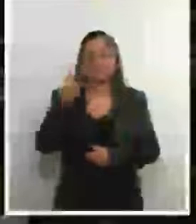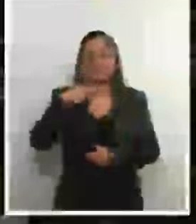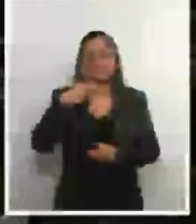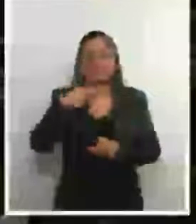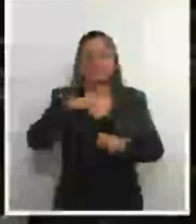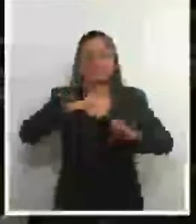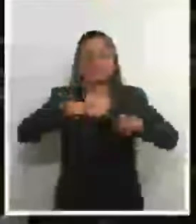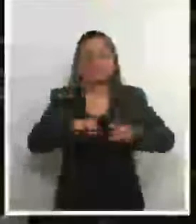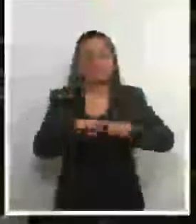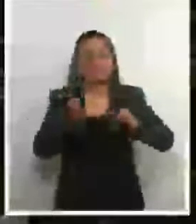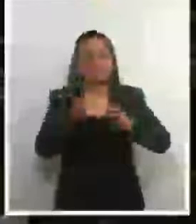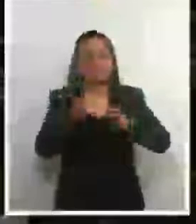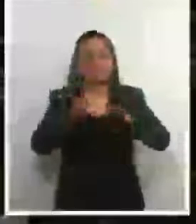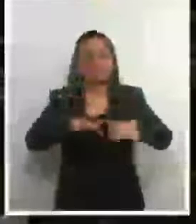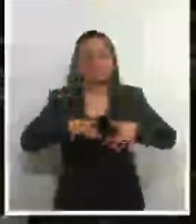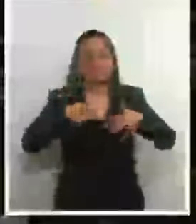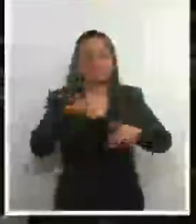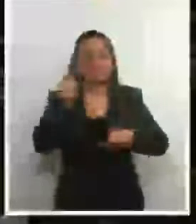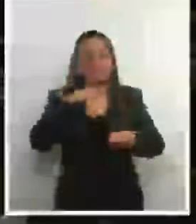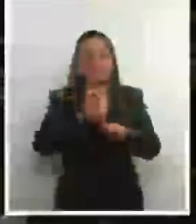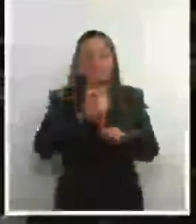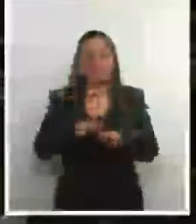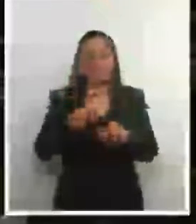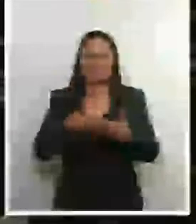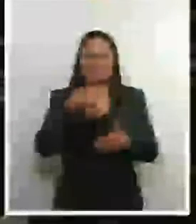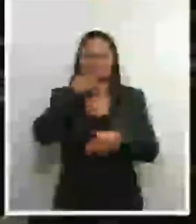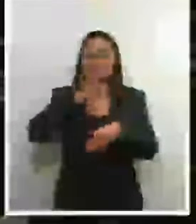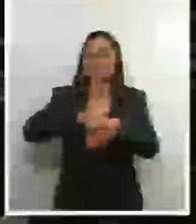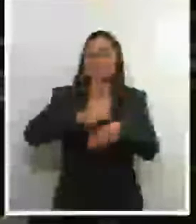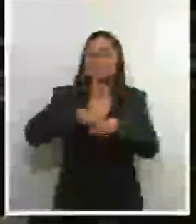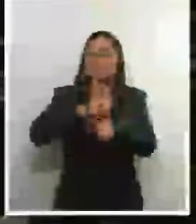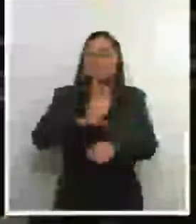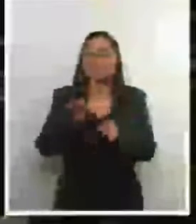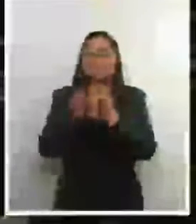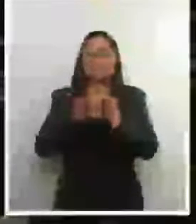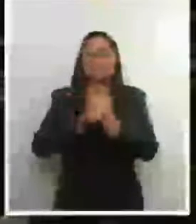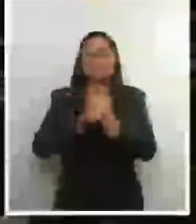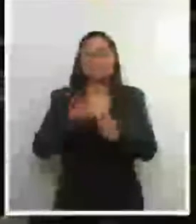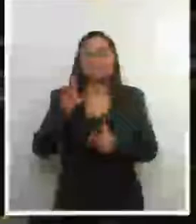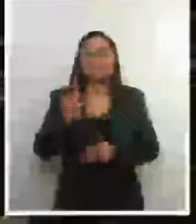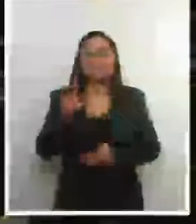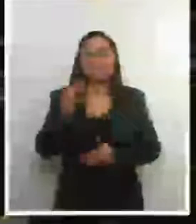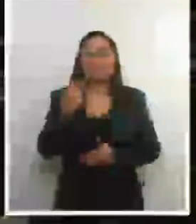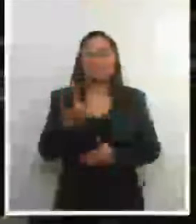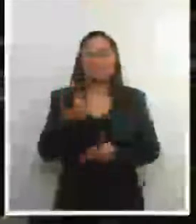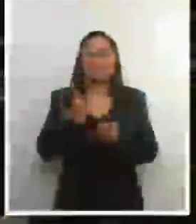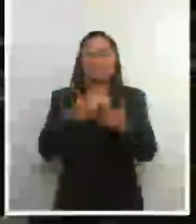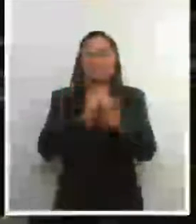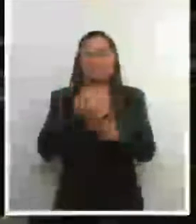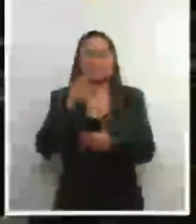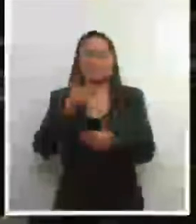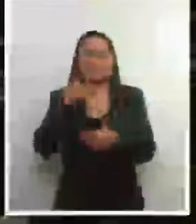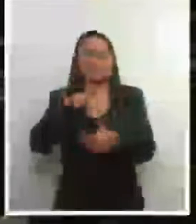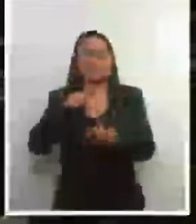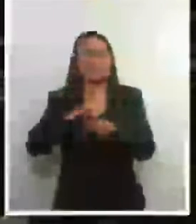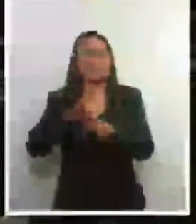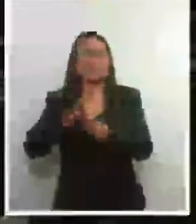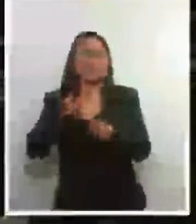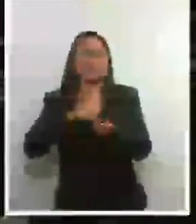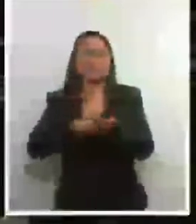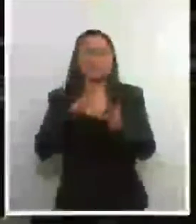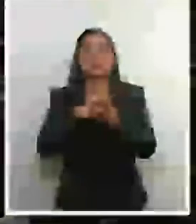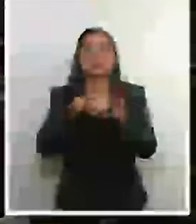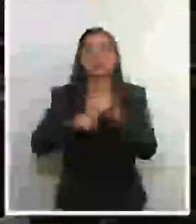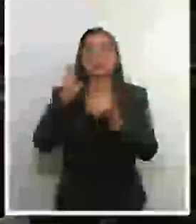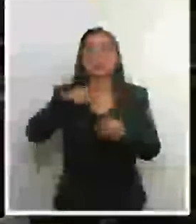los integrantes de la Asamblea presentes. Háganse los avisos a los que se refiere el artículo 42, numeral 3 del